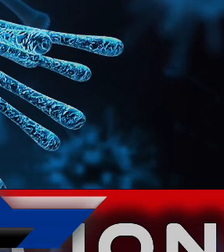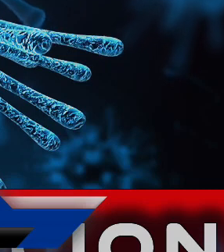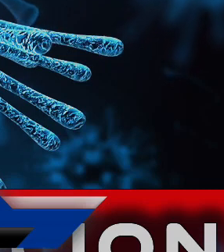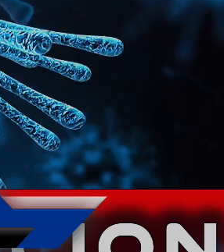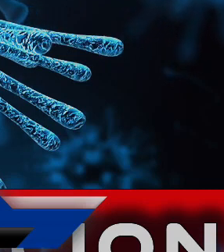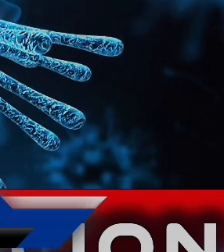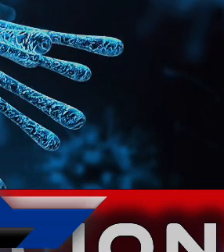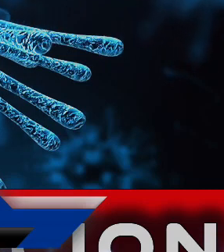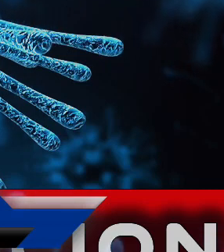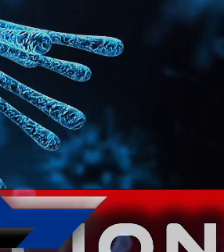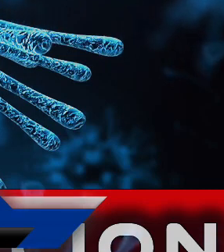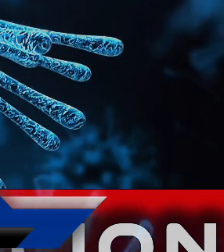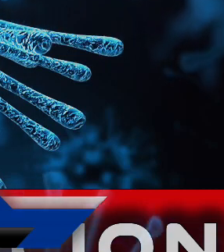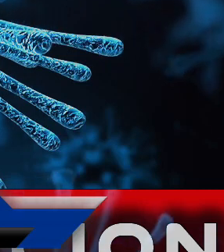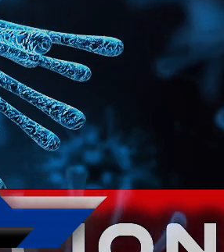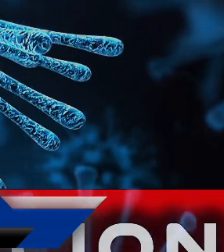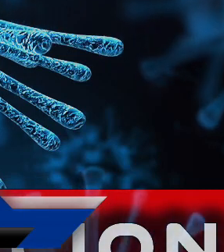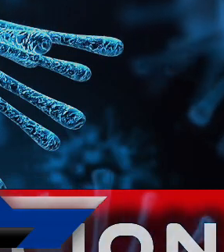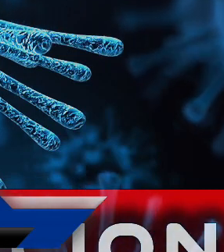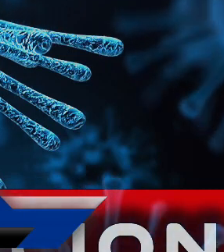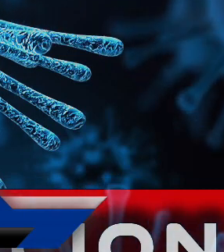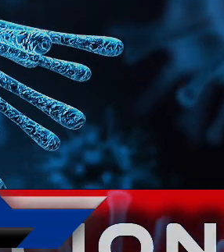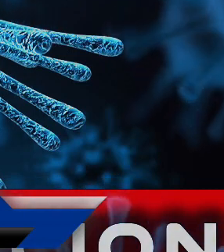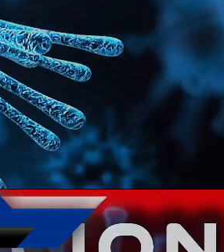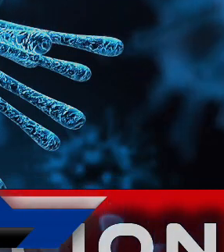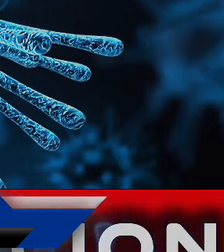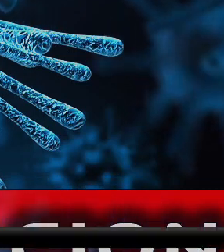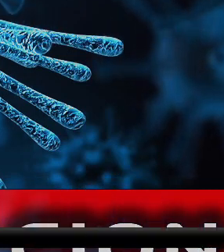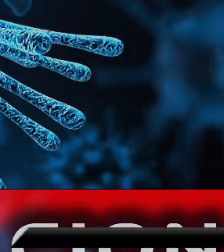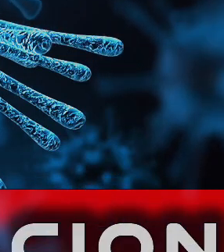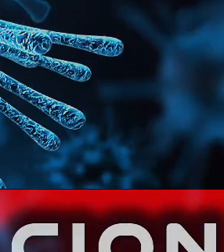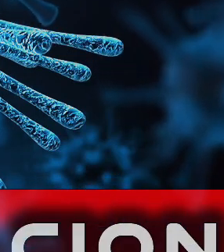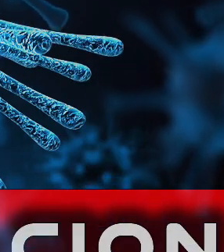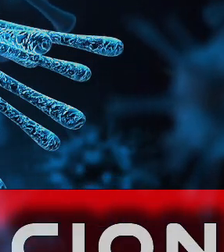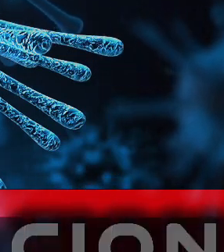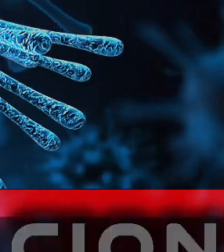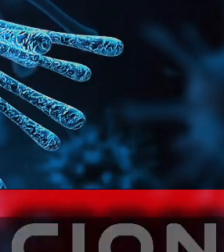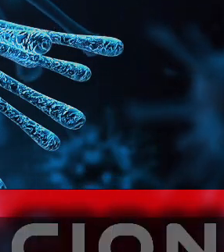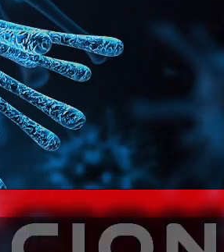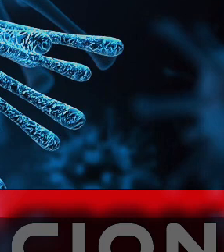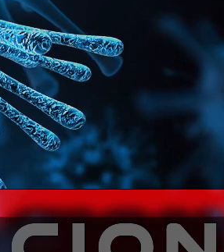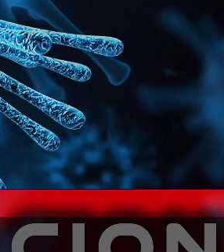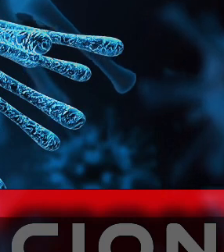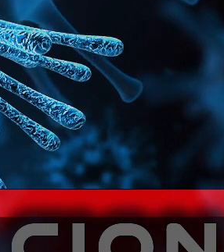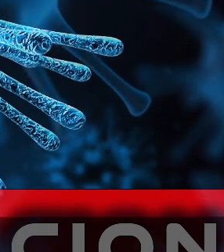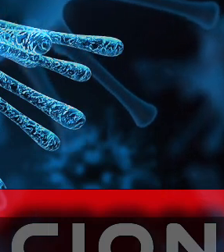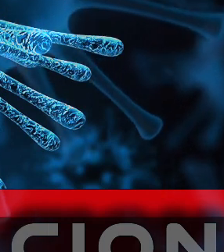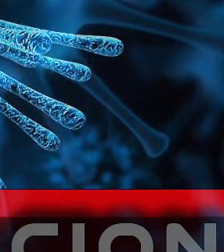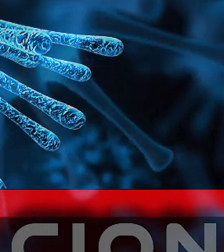Ya estás informado. No olvides darle like a este video, comparte y suscríbete a Escucha Diario.